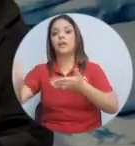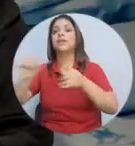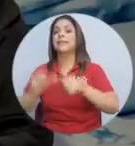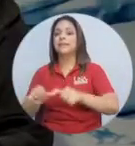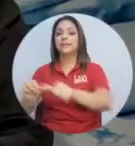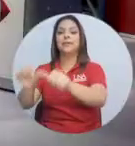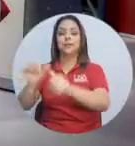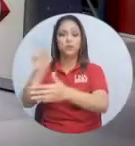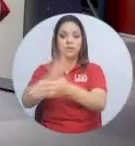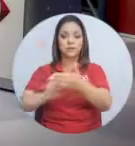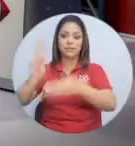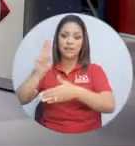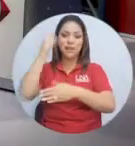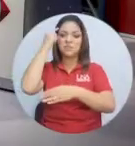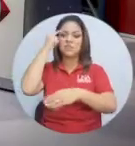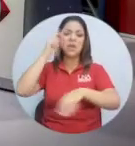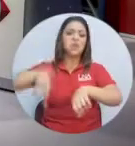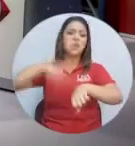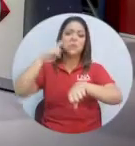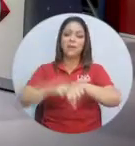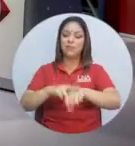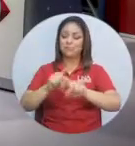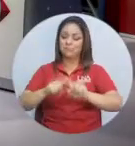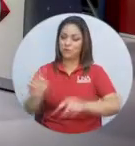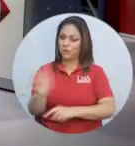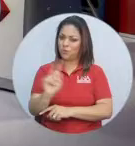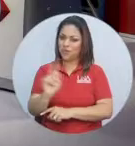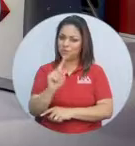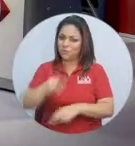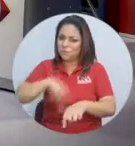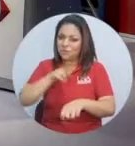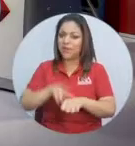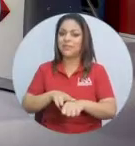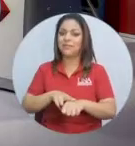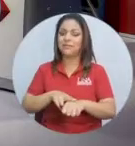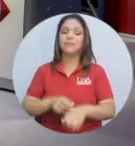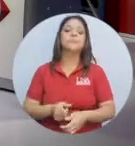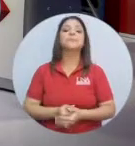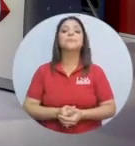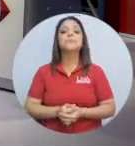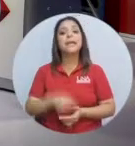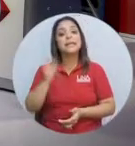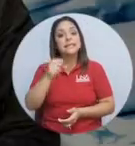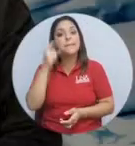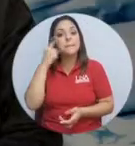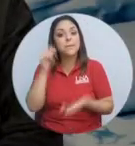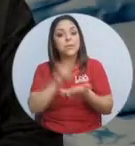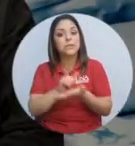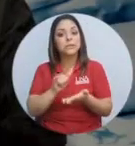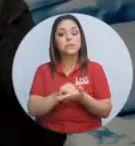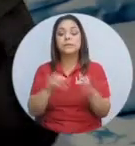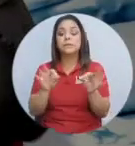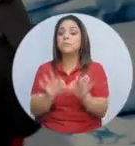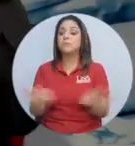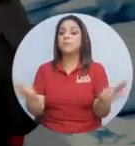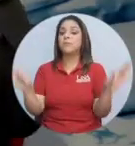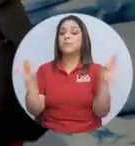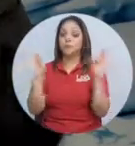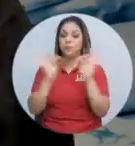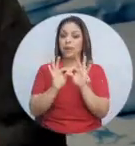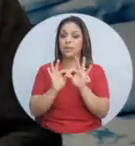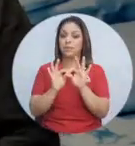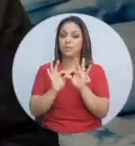y seguís considerándolas normales cuando no es así. Sí, y de ahí tal vez la gran importancia que